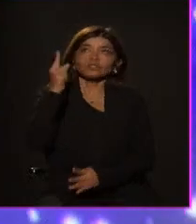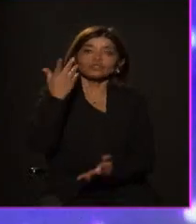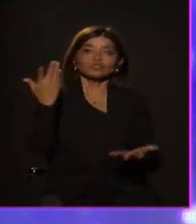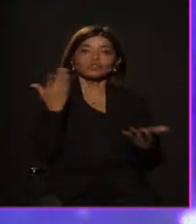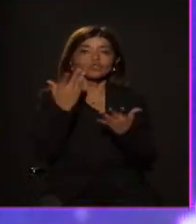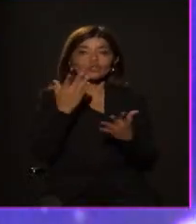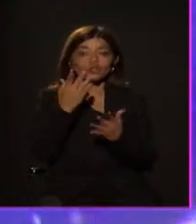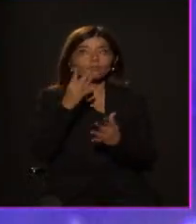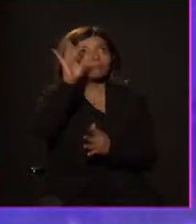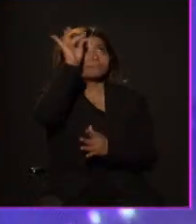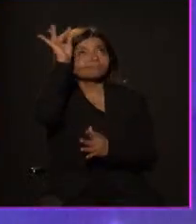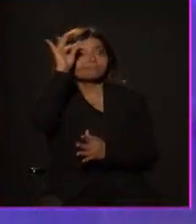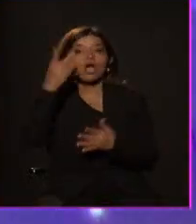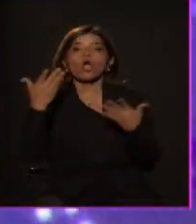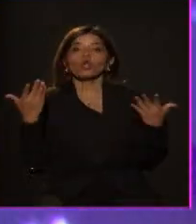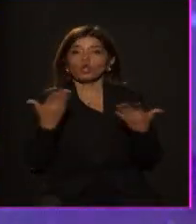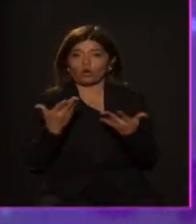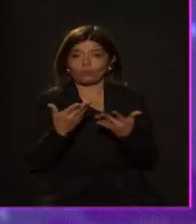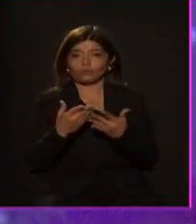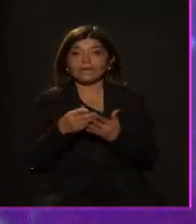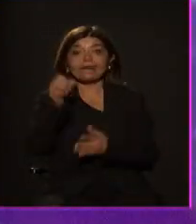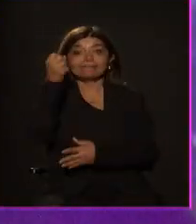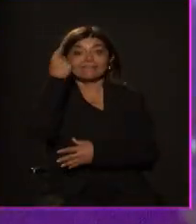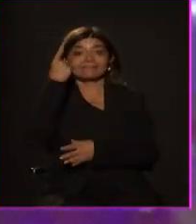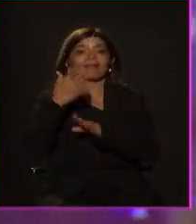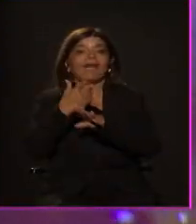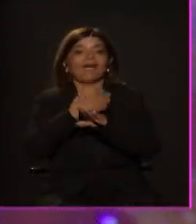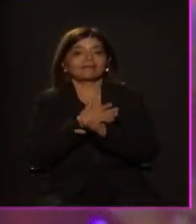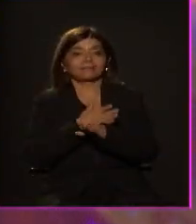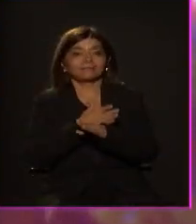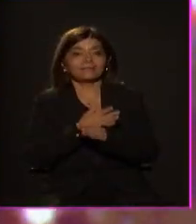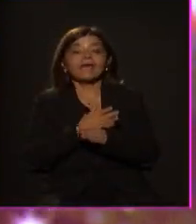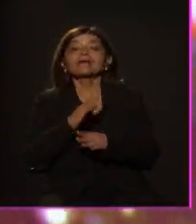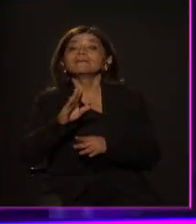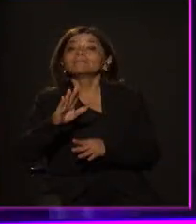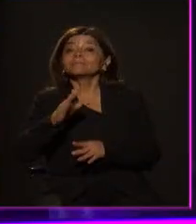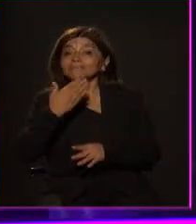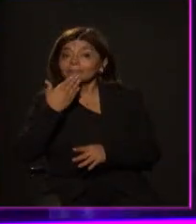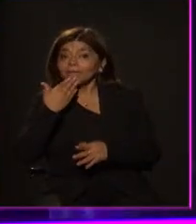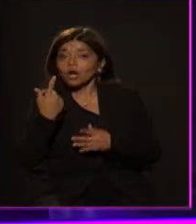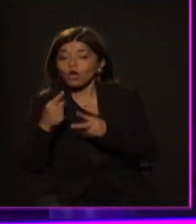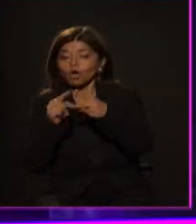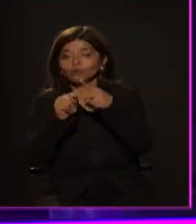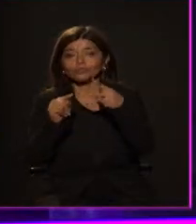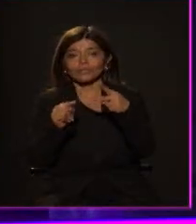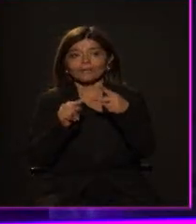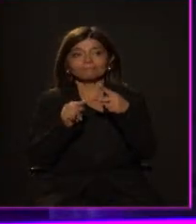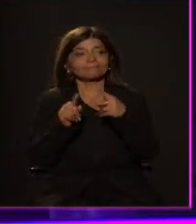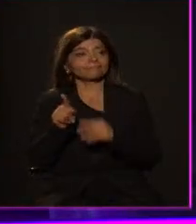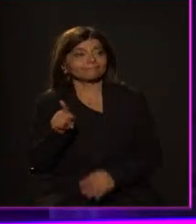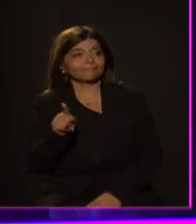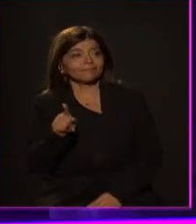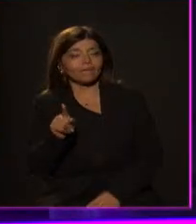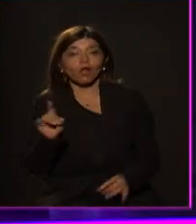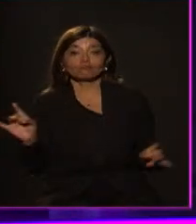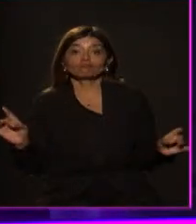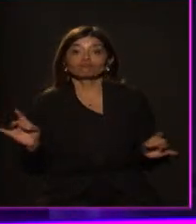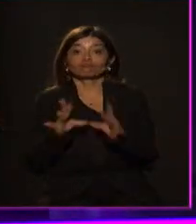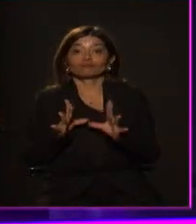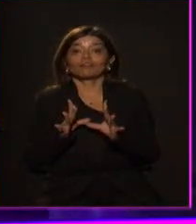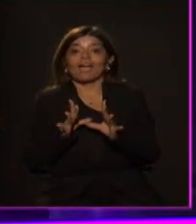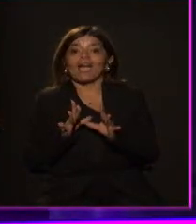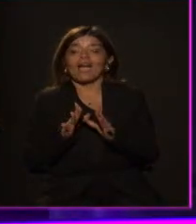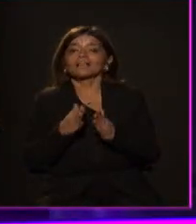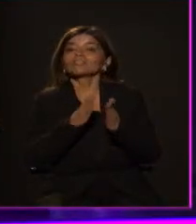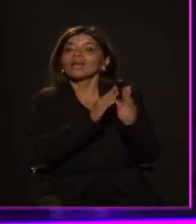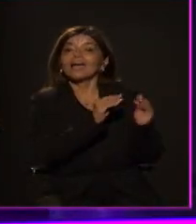esos patrones. Pero también, esta otra frase de un paper más reciente, dice: la serendipia, o sea, el azar, digamos, a menudo